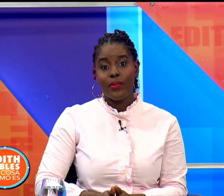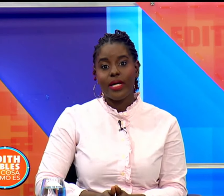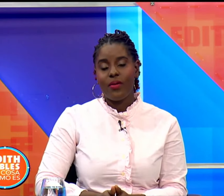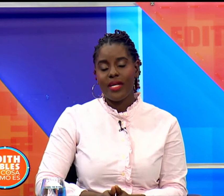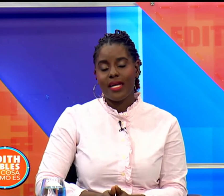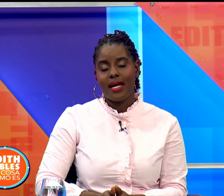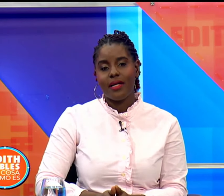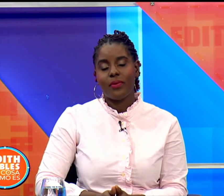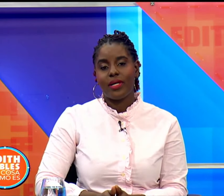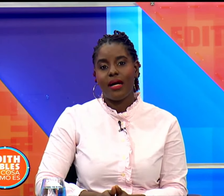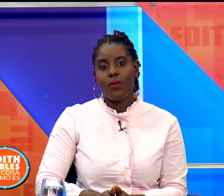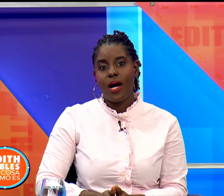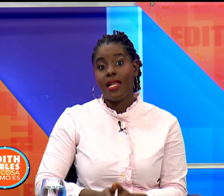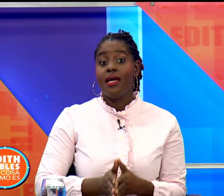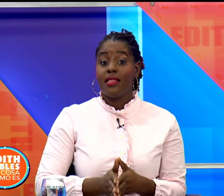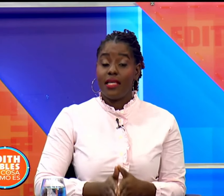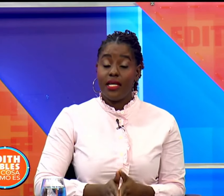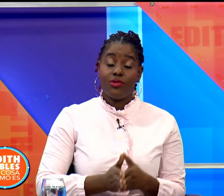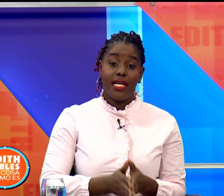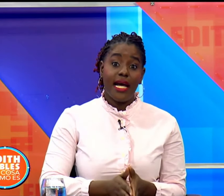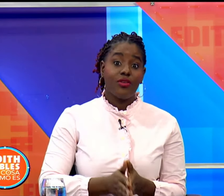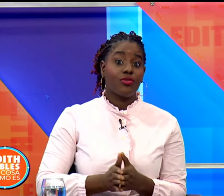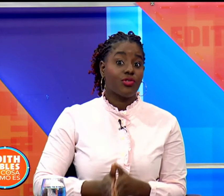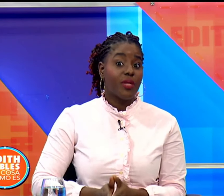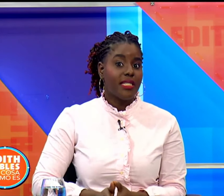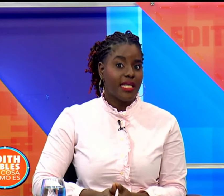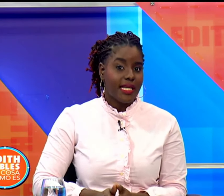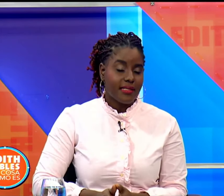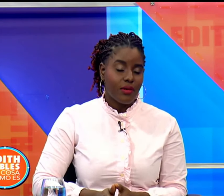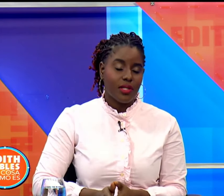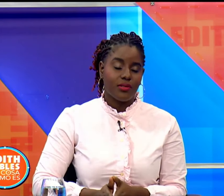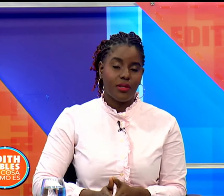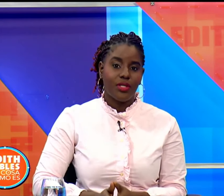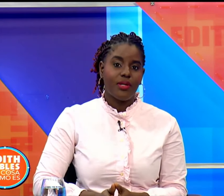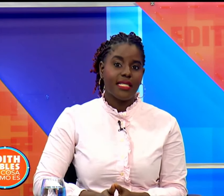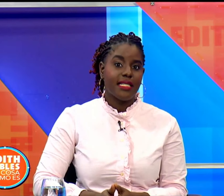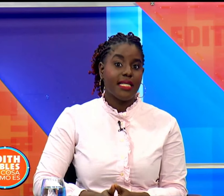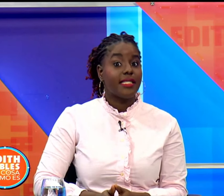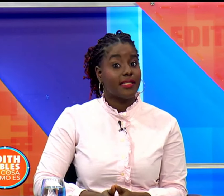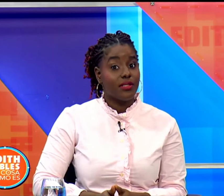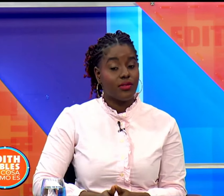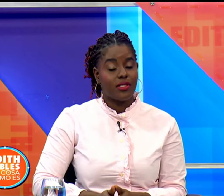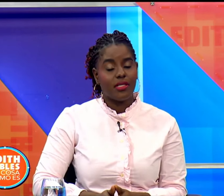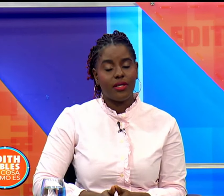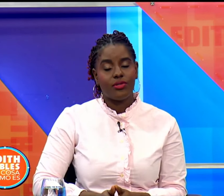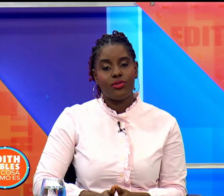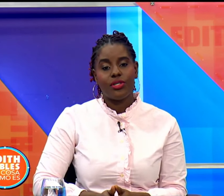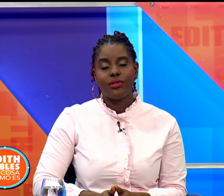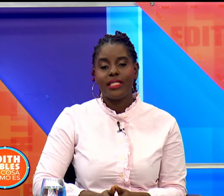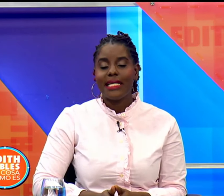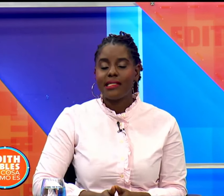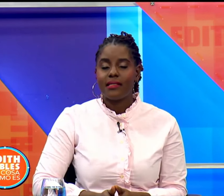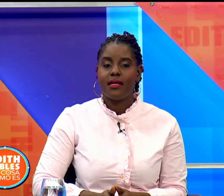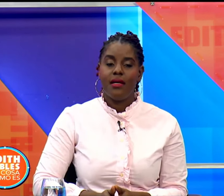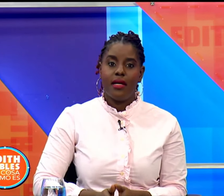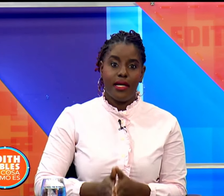tiene República Dominicana y por la cual, de hecho, en el año 2013, cuando se emitió la sentencia